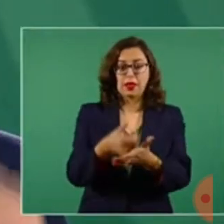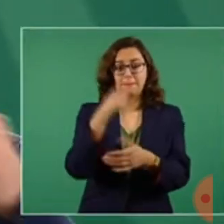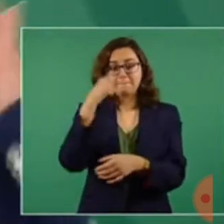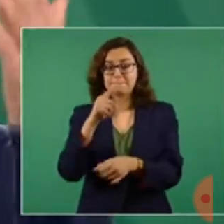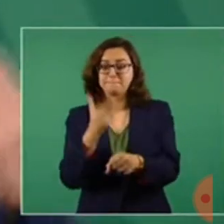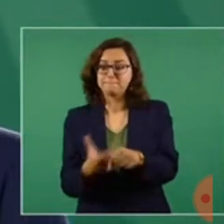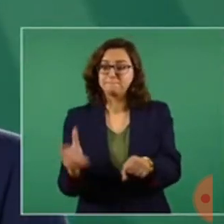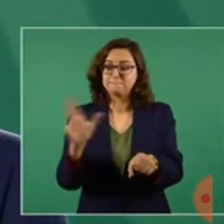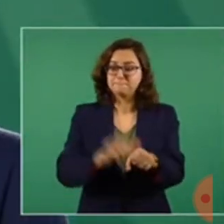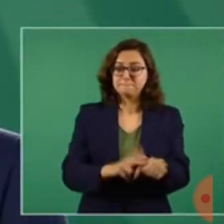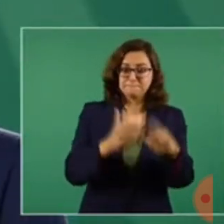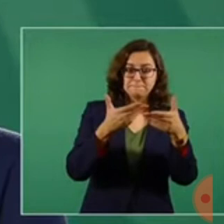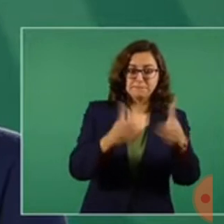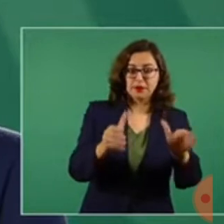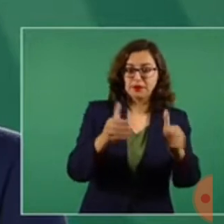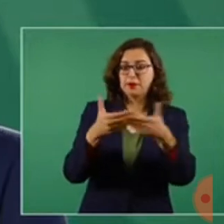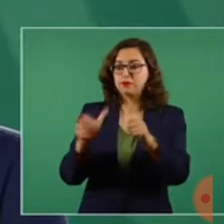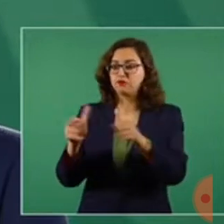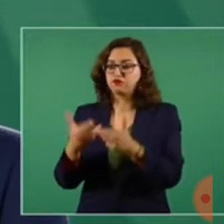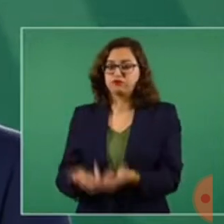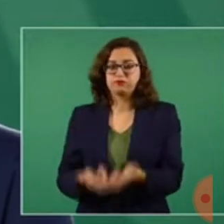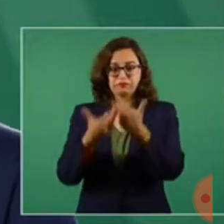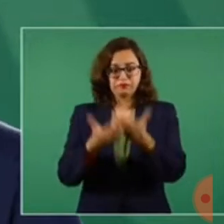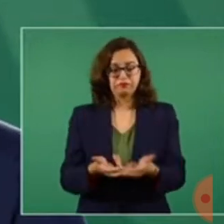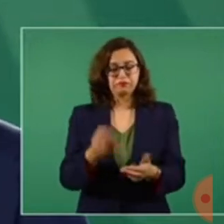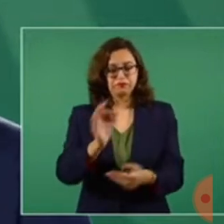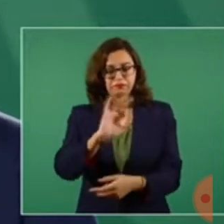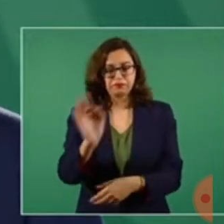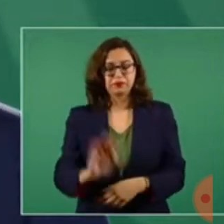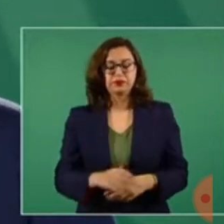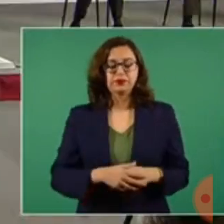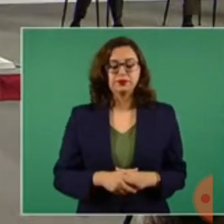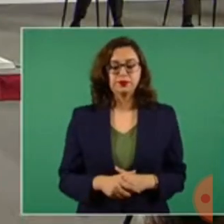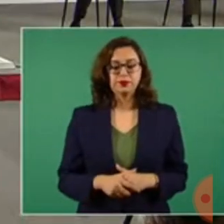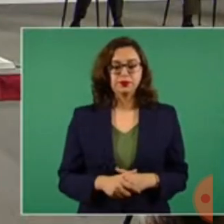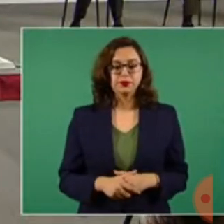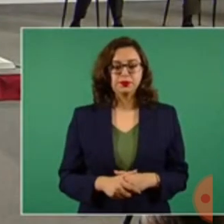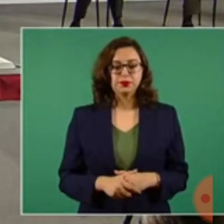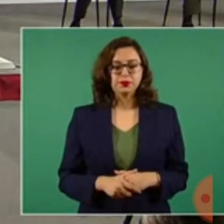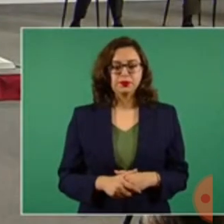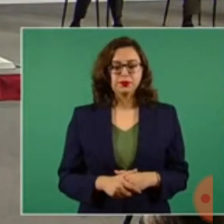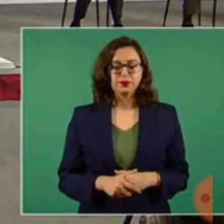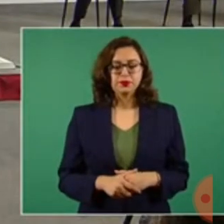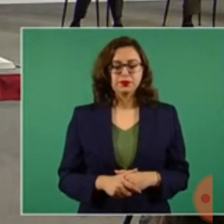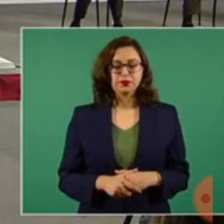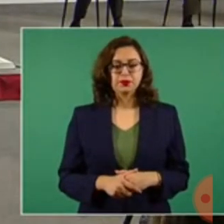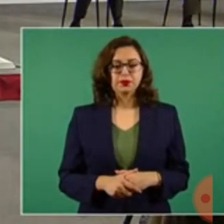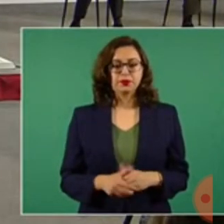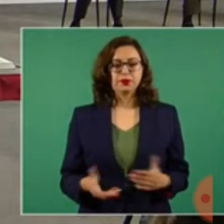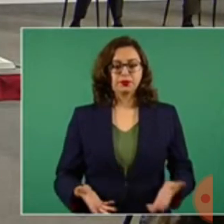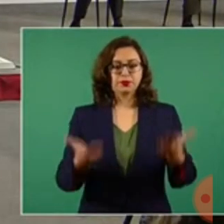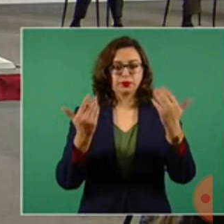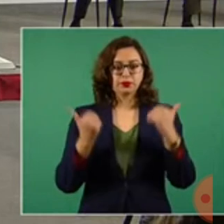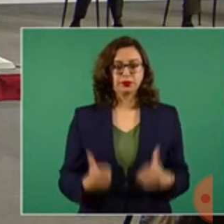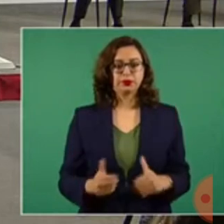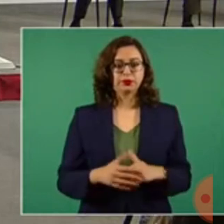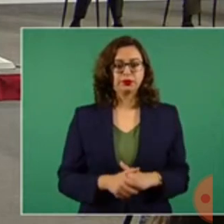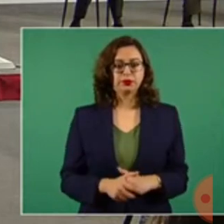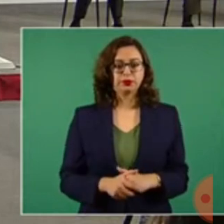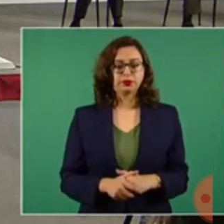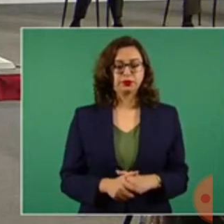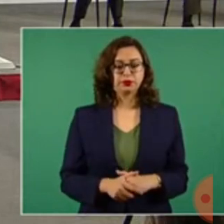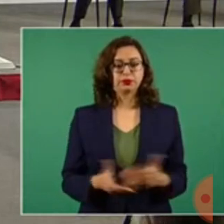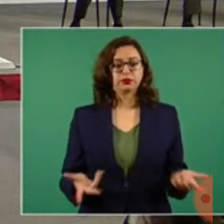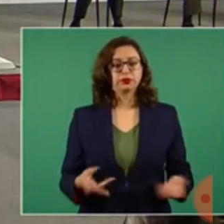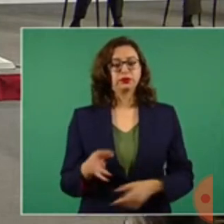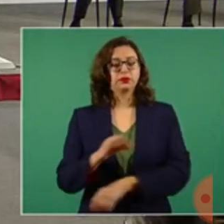de atender siempre por arriba de lo que se necesita. Vemos que tenemos la siguiente, por favor. La siguiente, ya